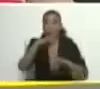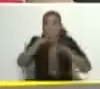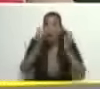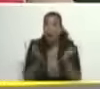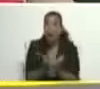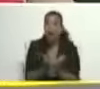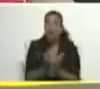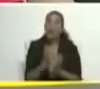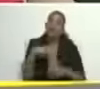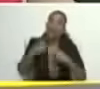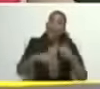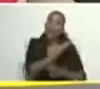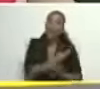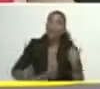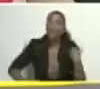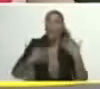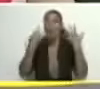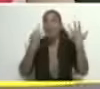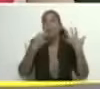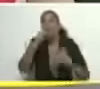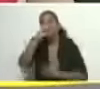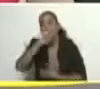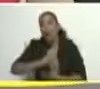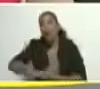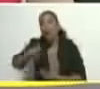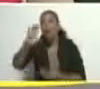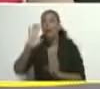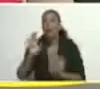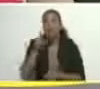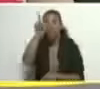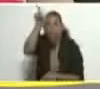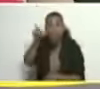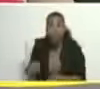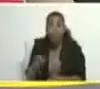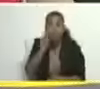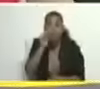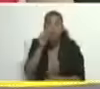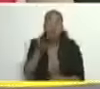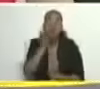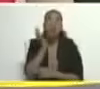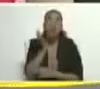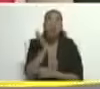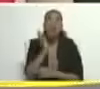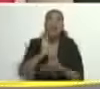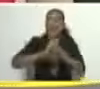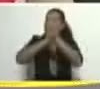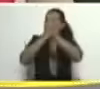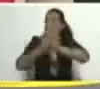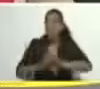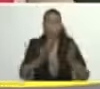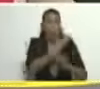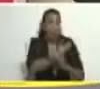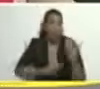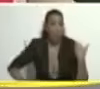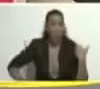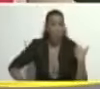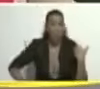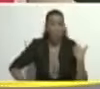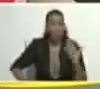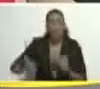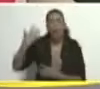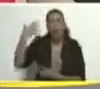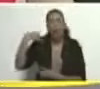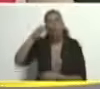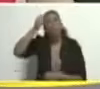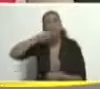que luego fue presidente durante 8 años, en su discurso de despedida, Eisenhower le dijo